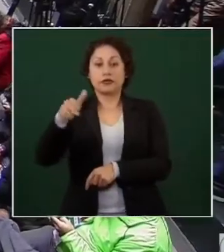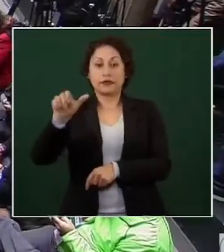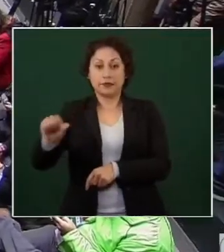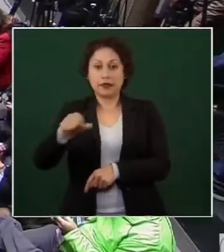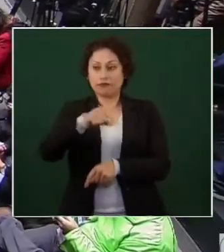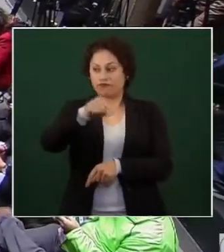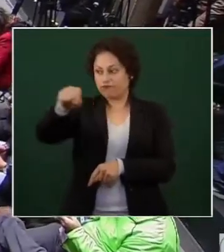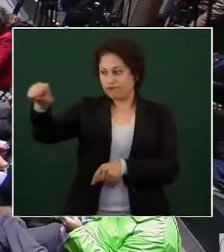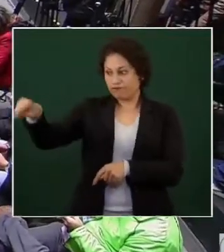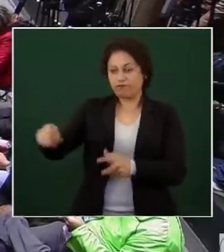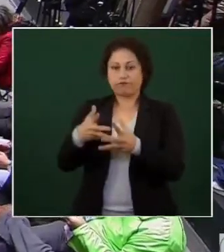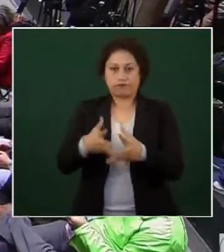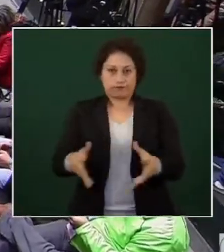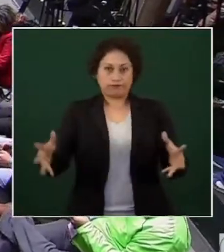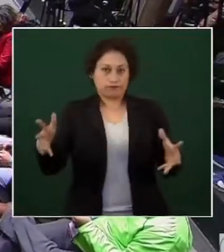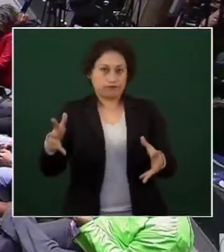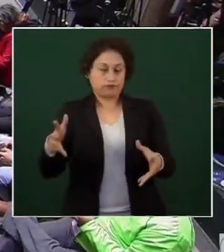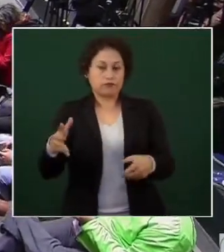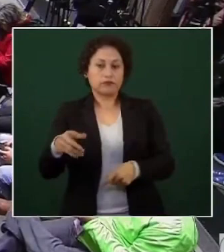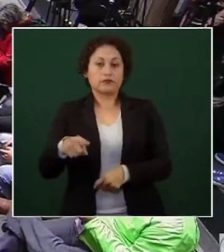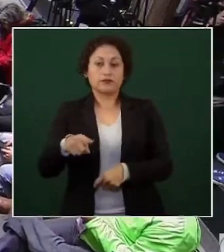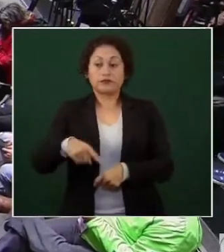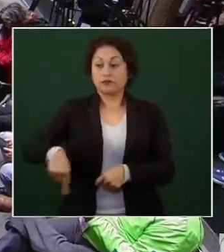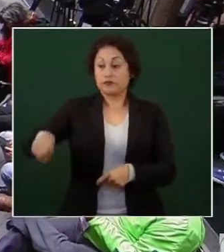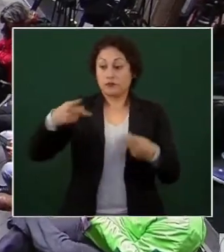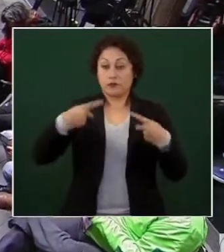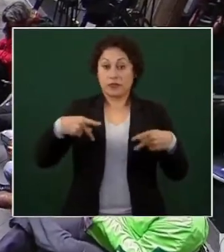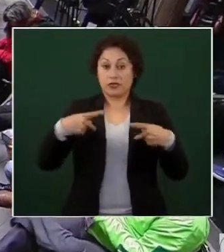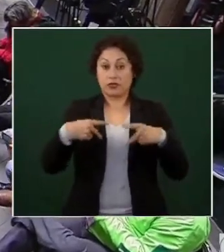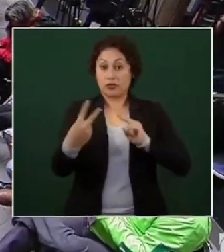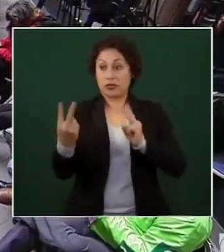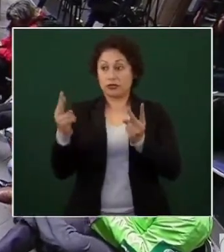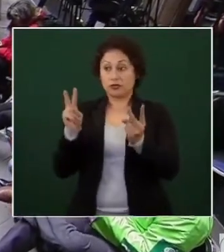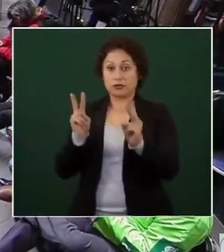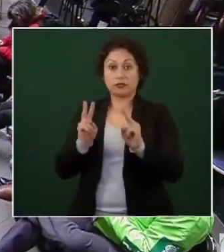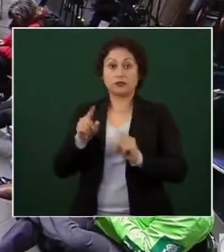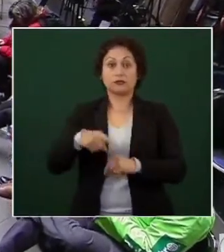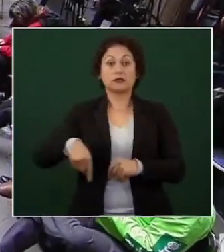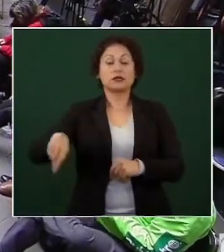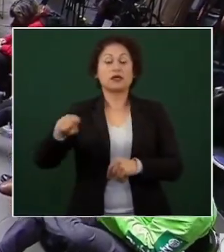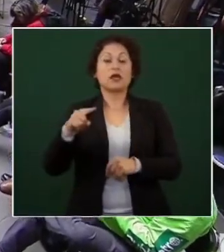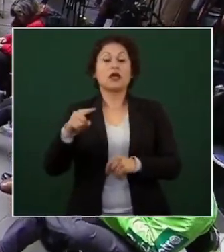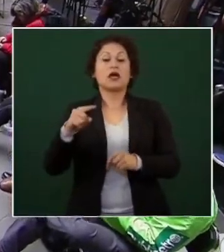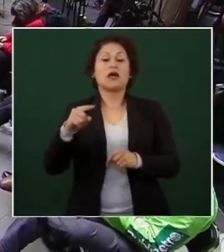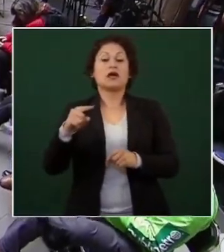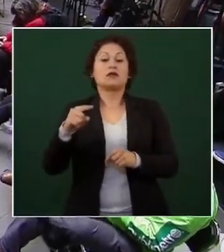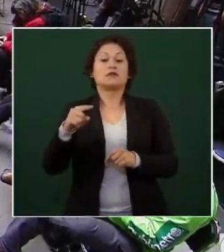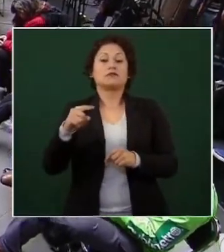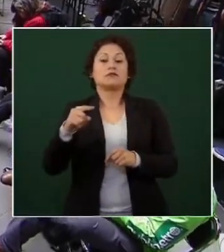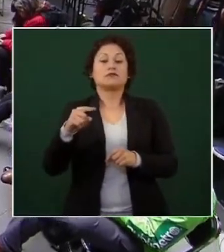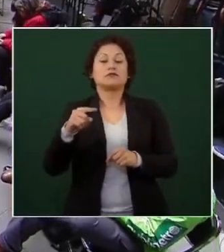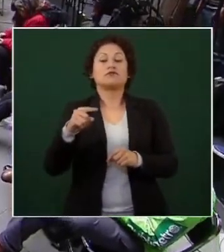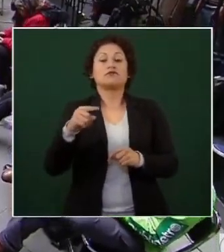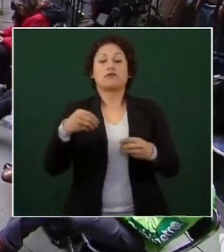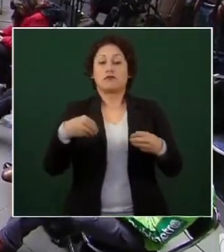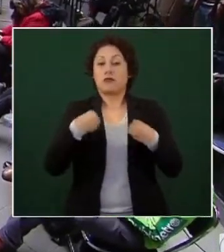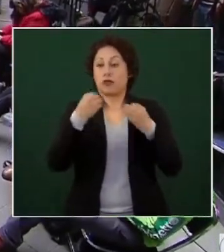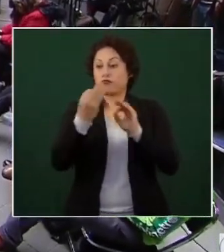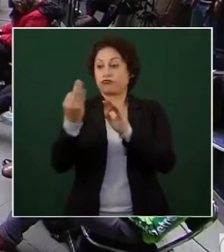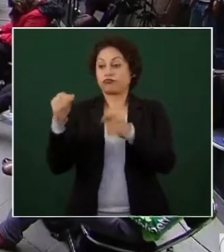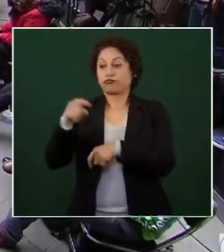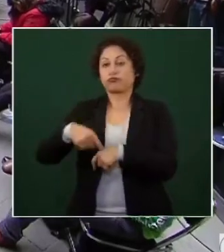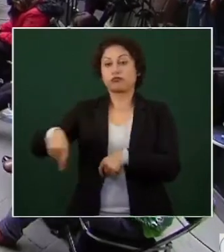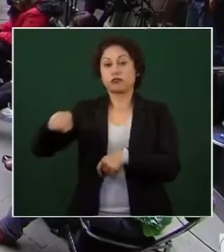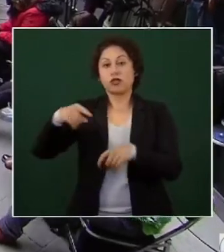bueno, los habitantes de Huentitán hicieron un consejo, un grupo, una asociación